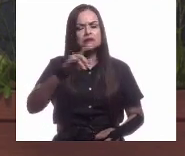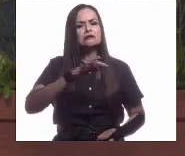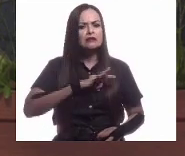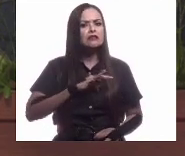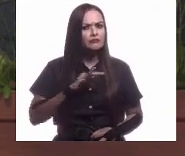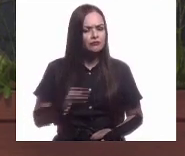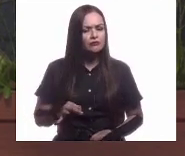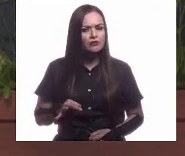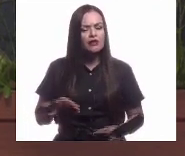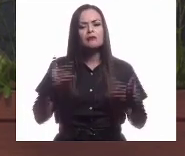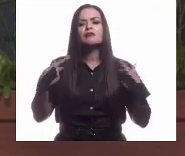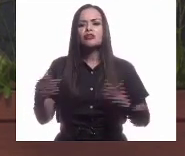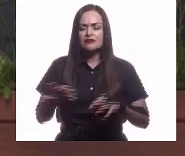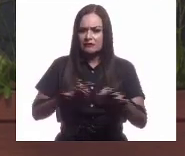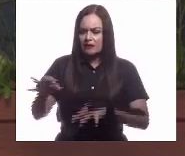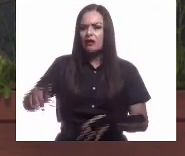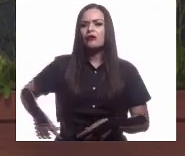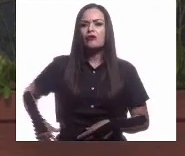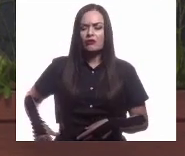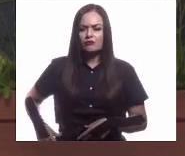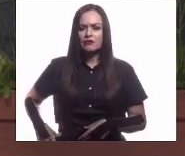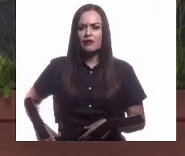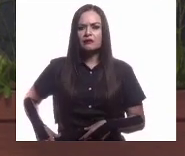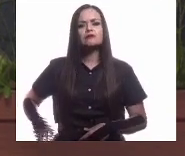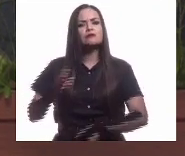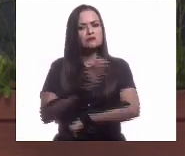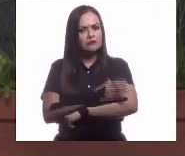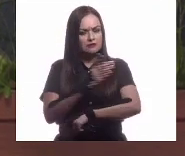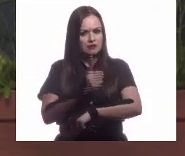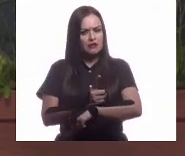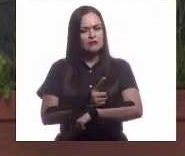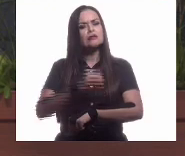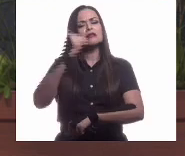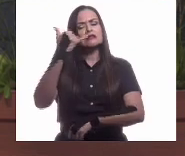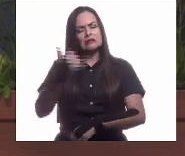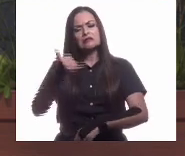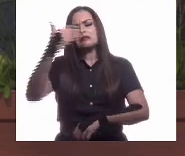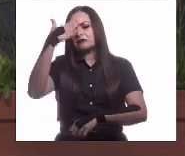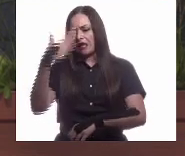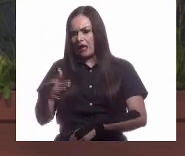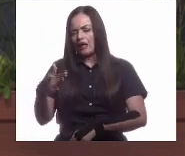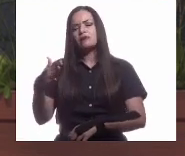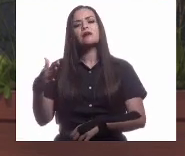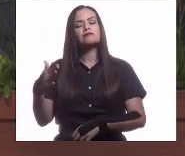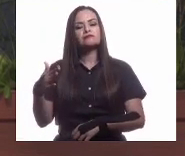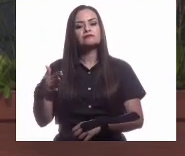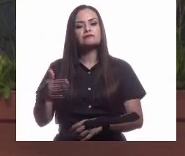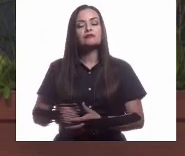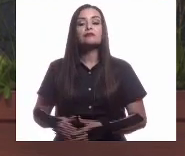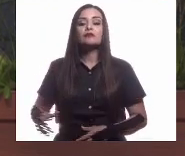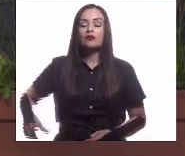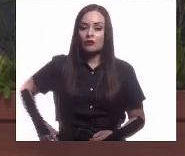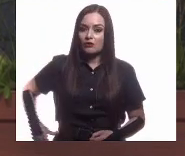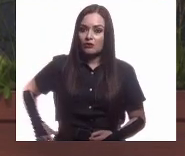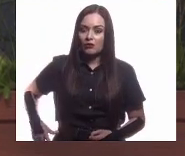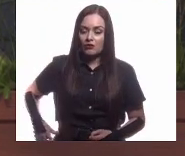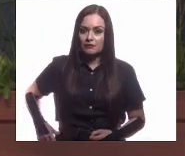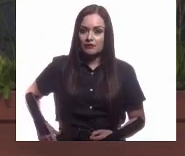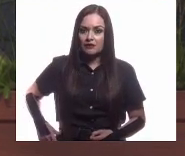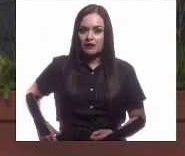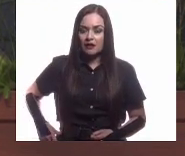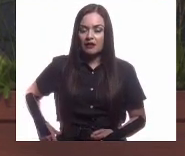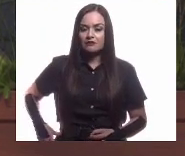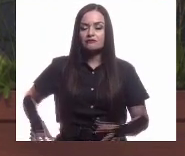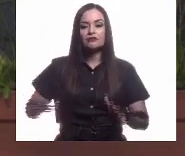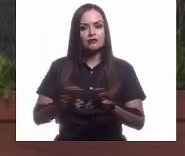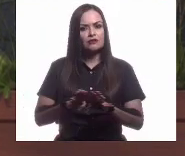tener funcionarios honestos al mismo tiempo que capaces. La eficiencia de un gobierno es tan grande como la